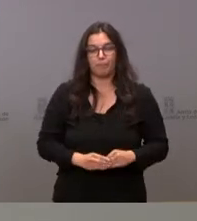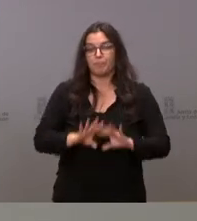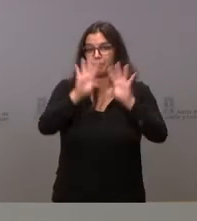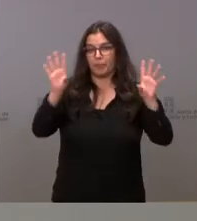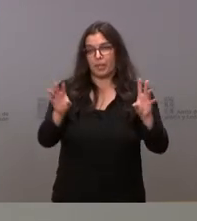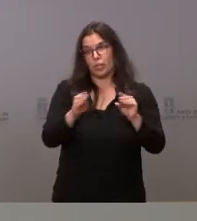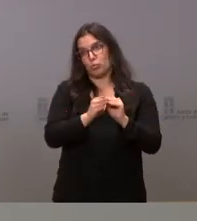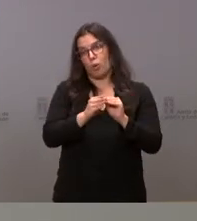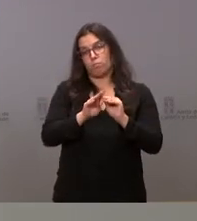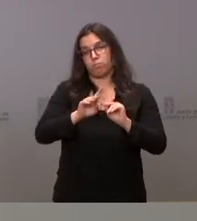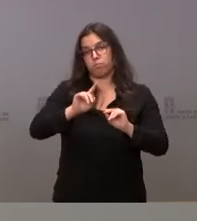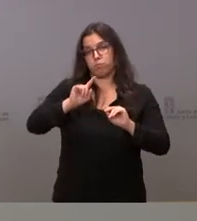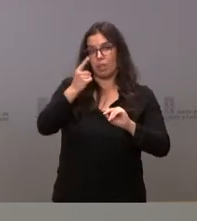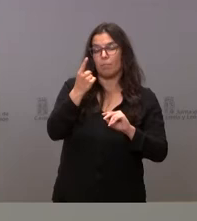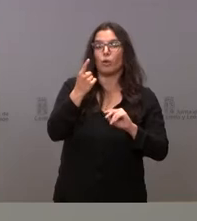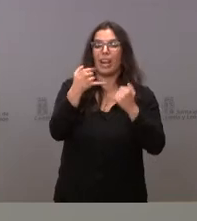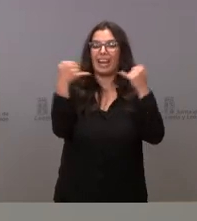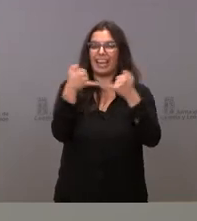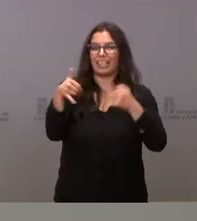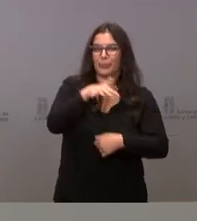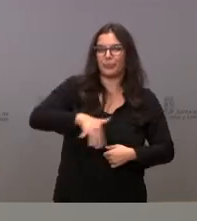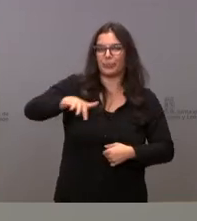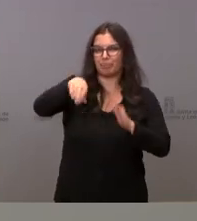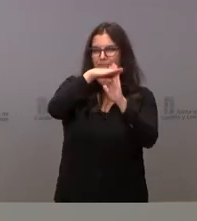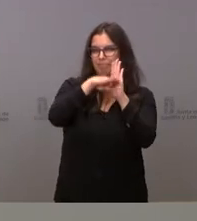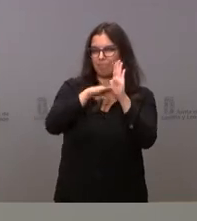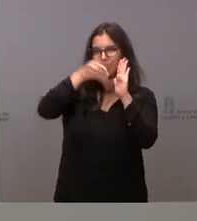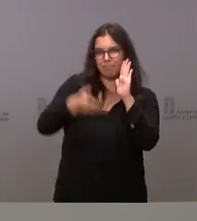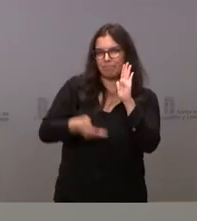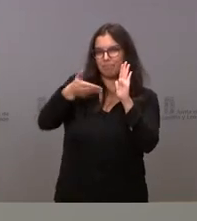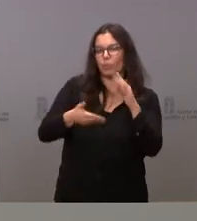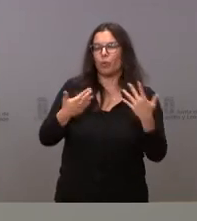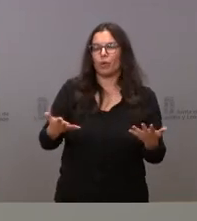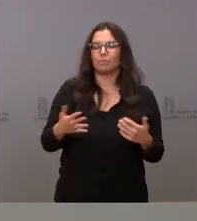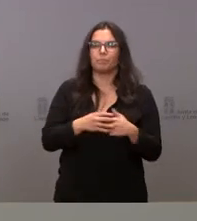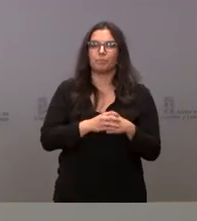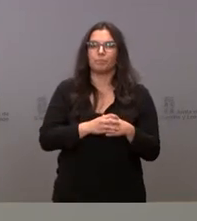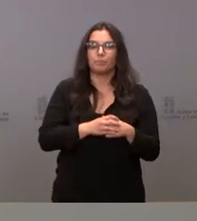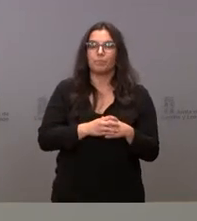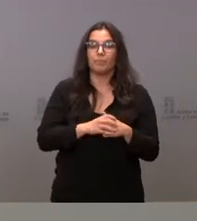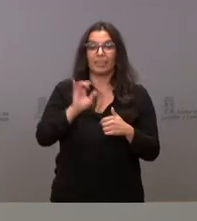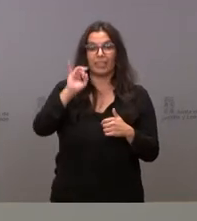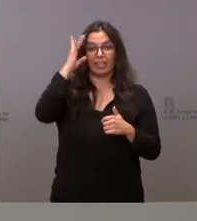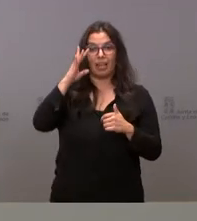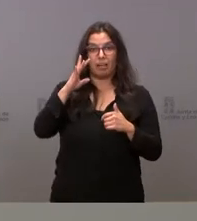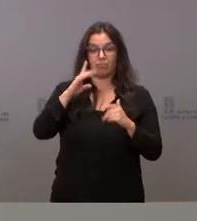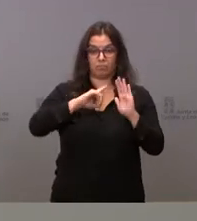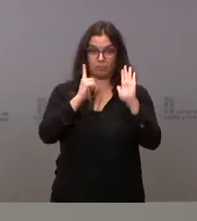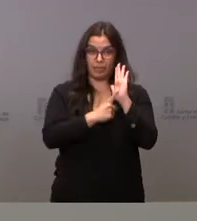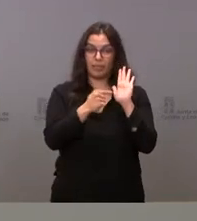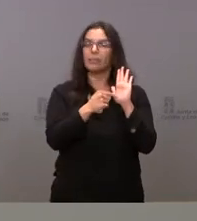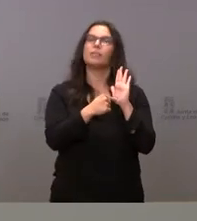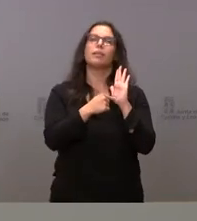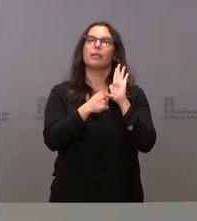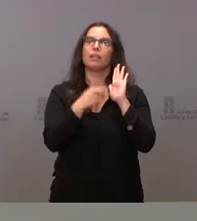o para empezar resumiendo las líneas esenciales de este proyecto de ley, habría que decir que esta iniciativa se enmarca